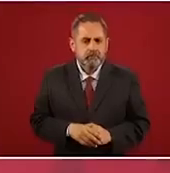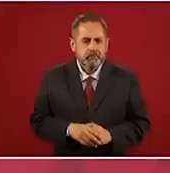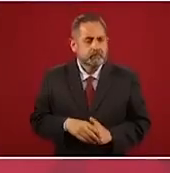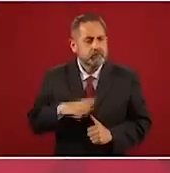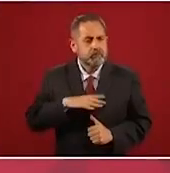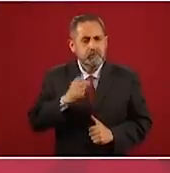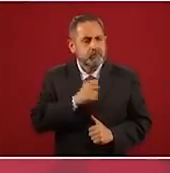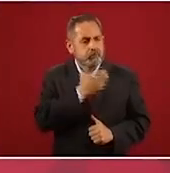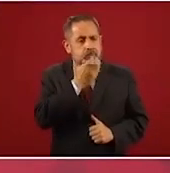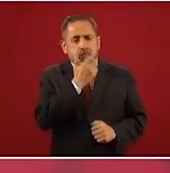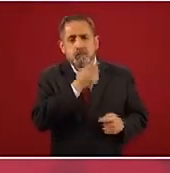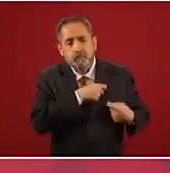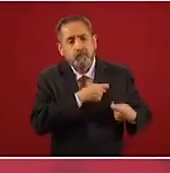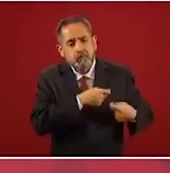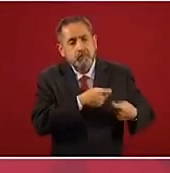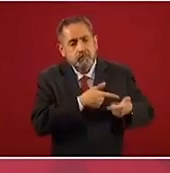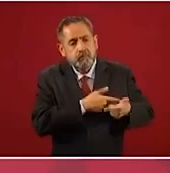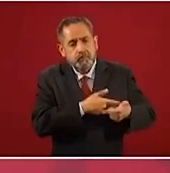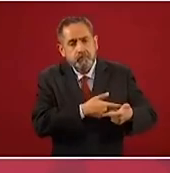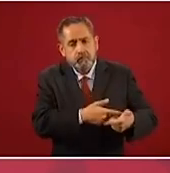hay inercias.